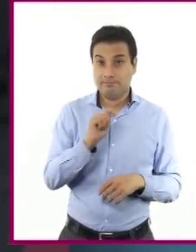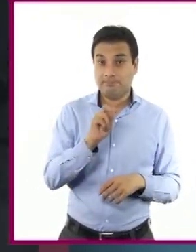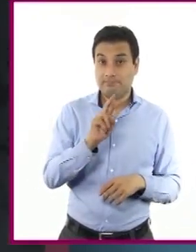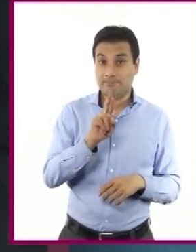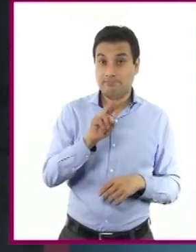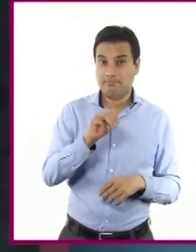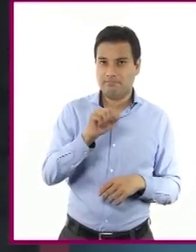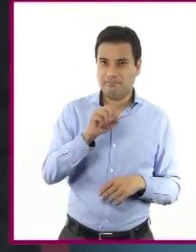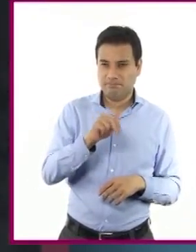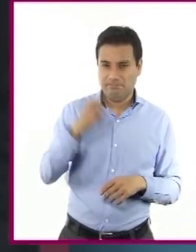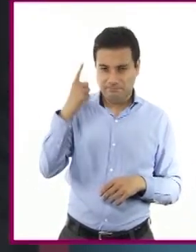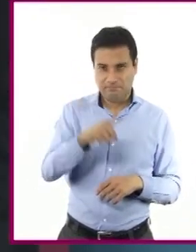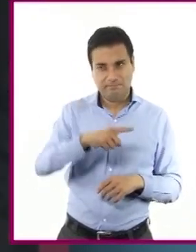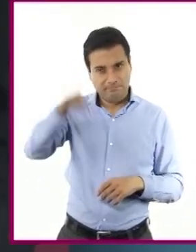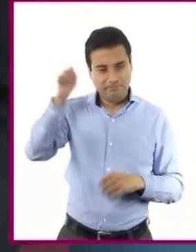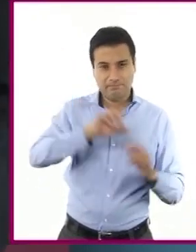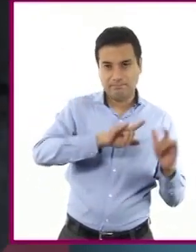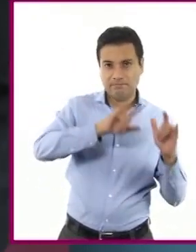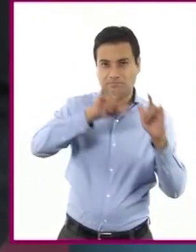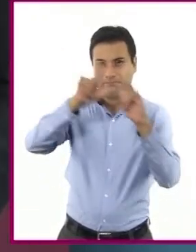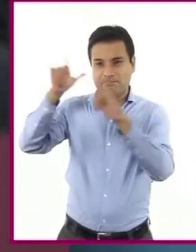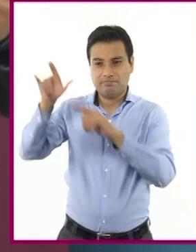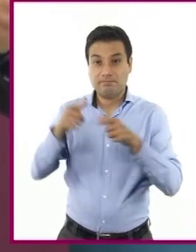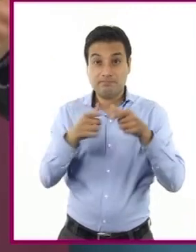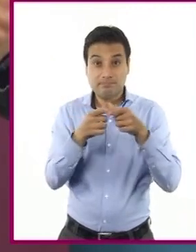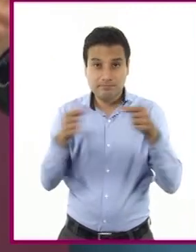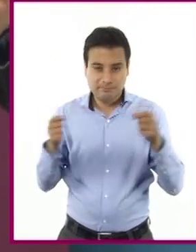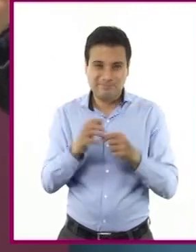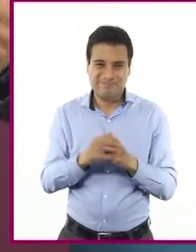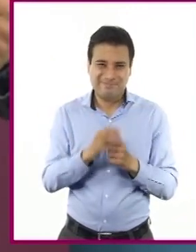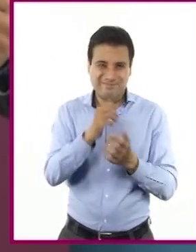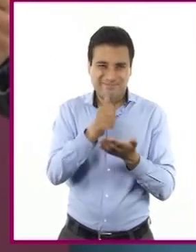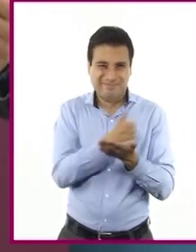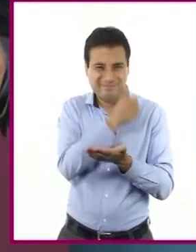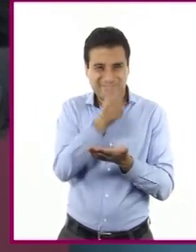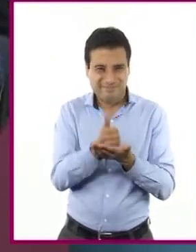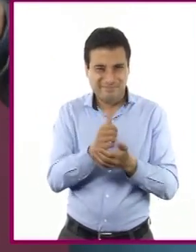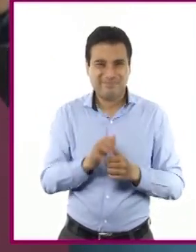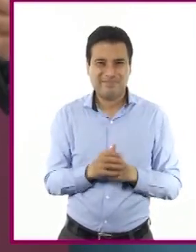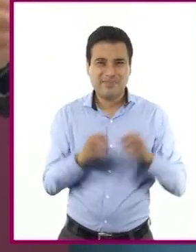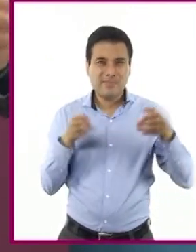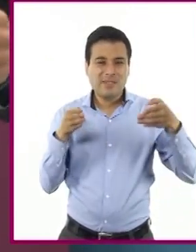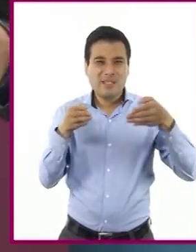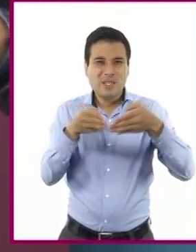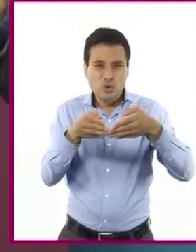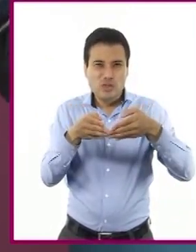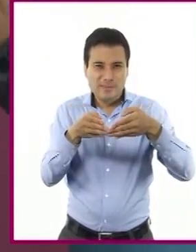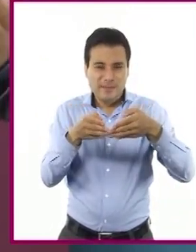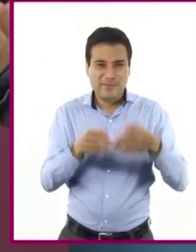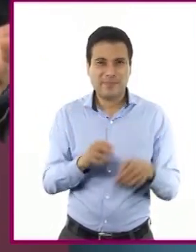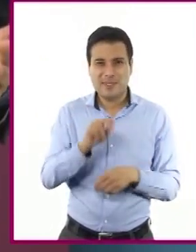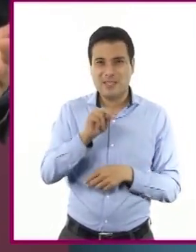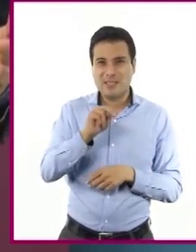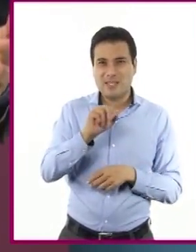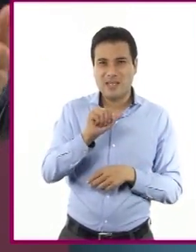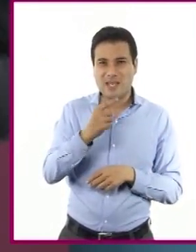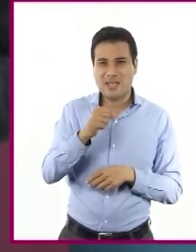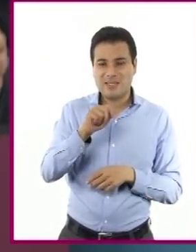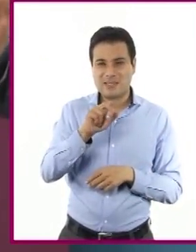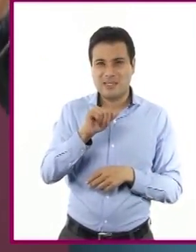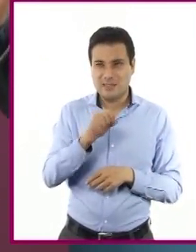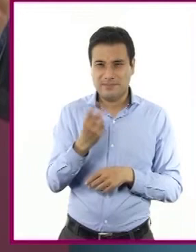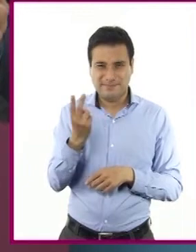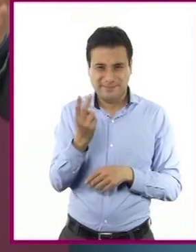una, sino 2 bombas atómicas sobre las ciudades de Hiroshima y Nagasaki. Tras esto, el fin de la Segunda Guerra